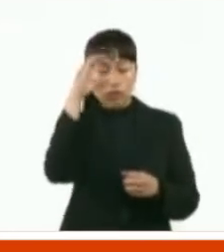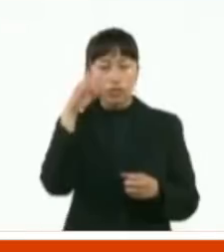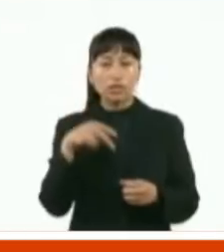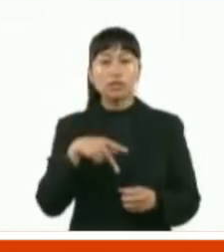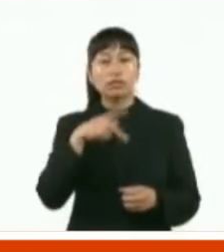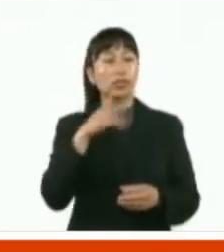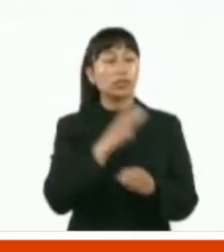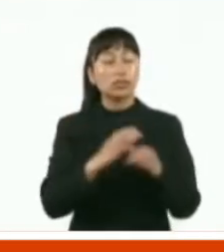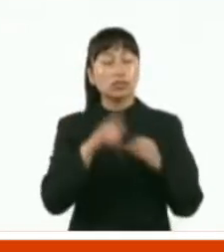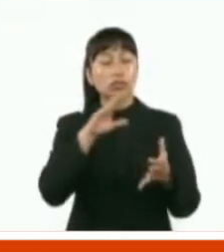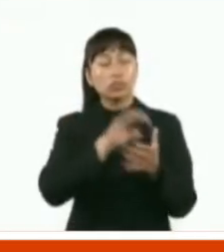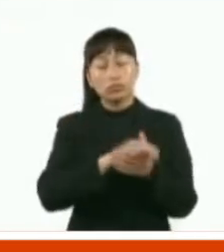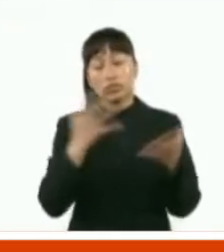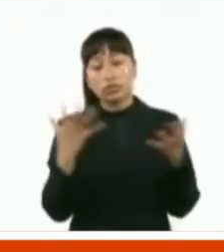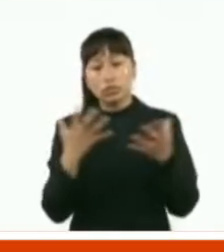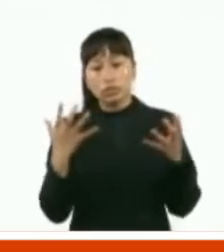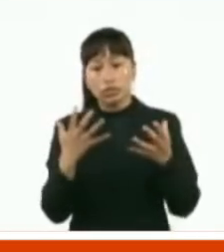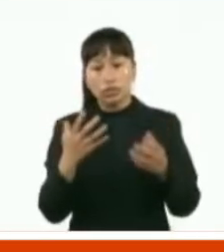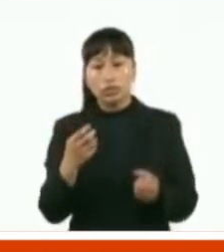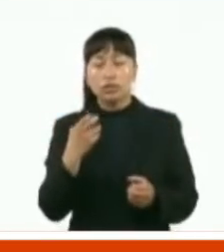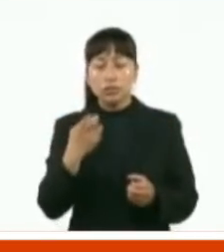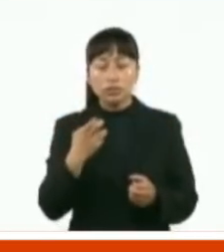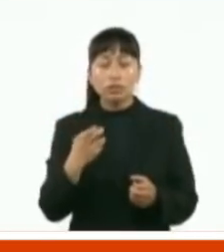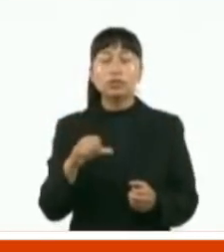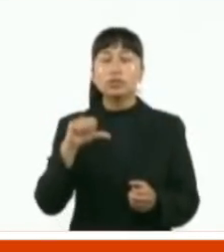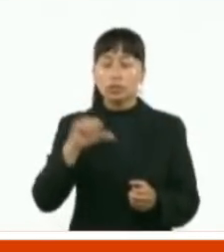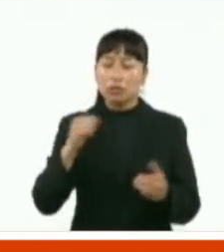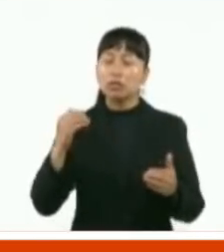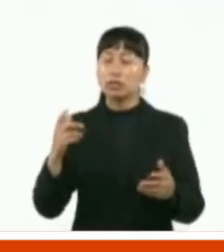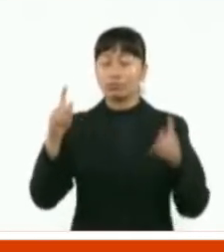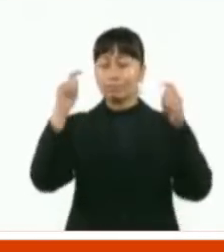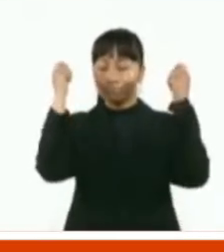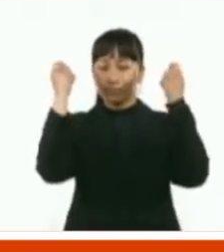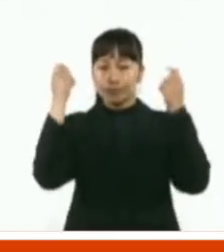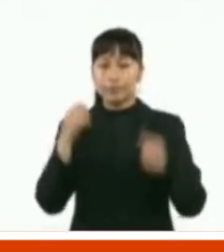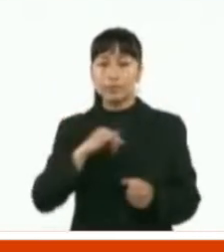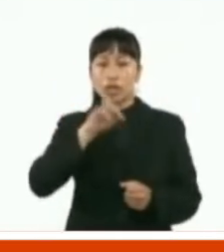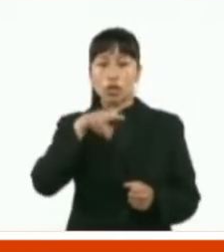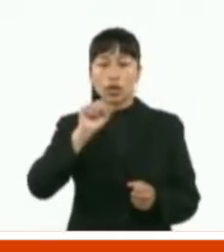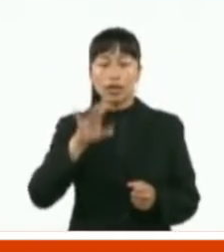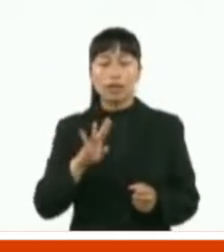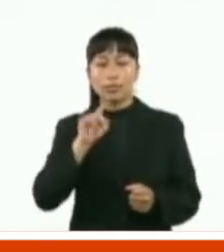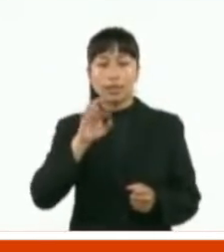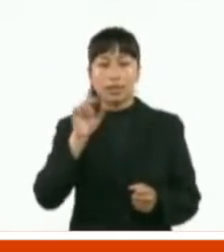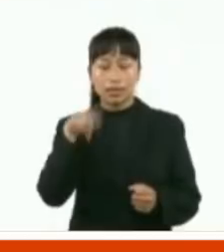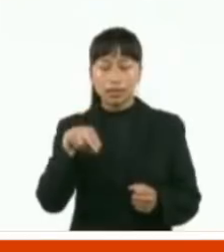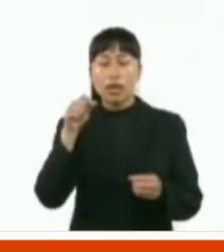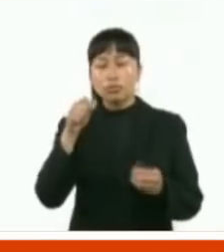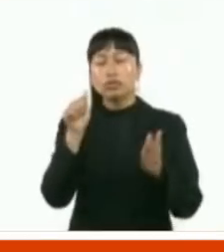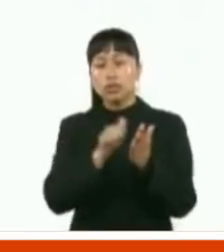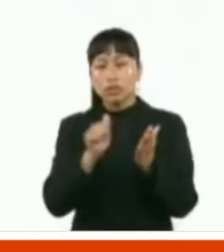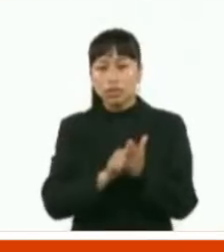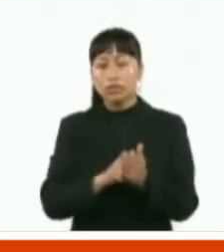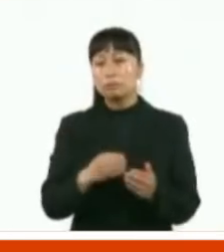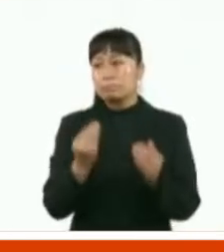su esposo es lo que encomiamos hoy. Juana Belén tuvo que publicar muchos artículos de forma